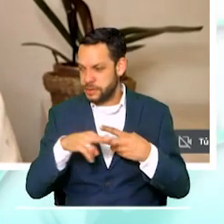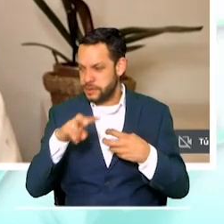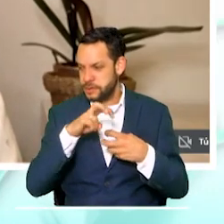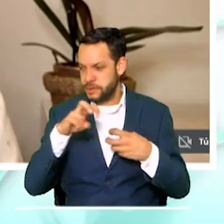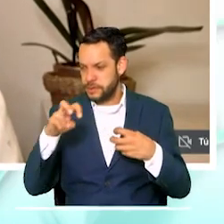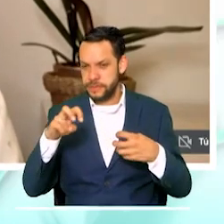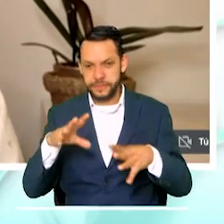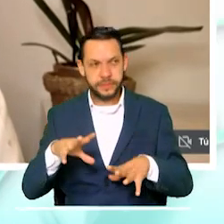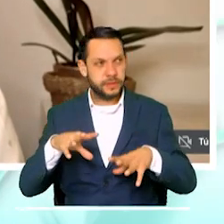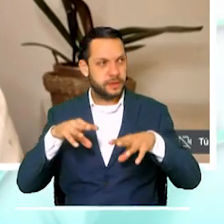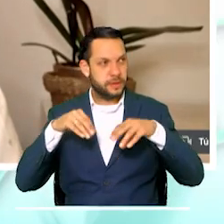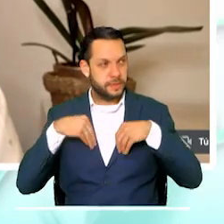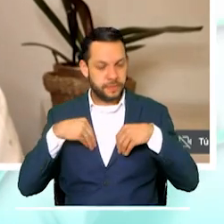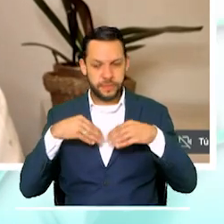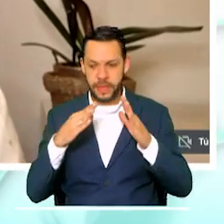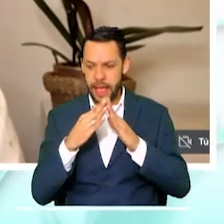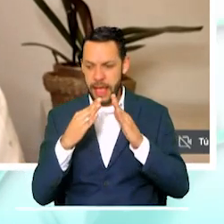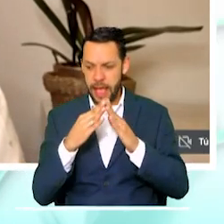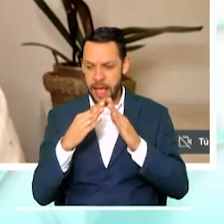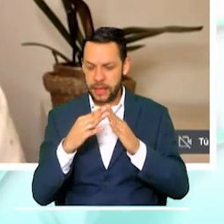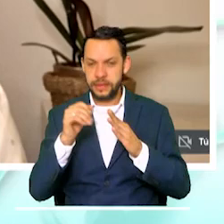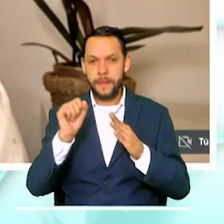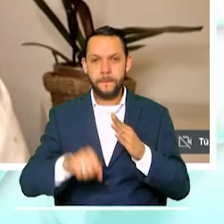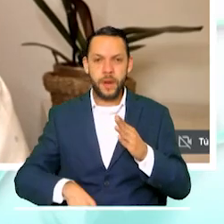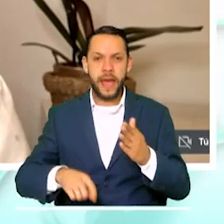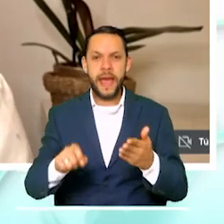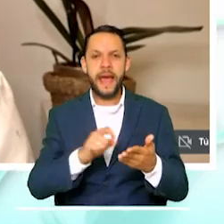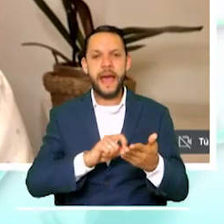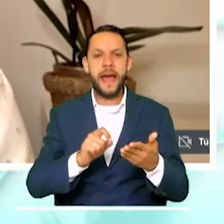de la cepa. Desde casa tomen apuntes. Perfecto. Apuntes.